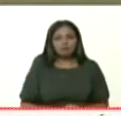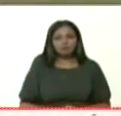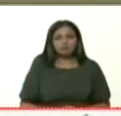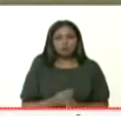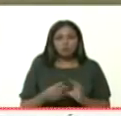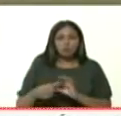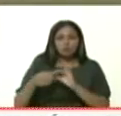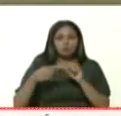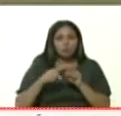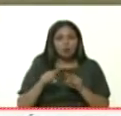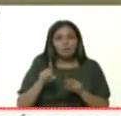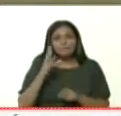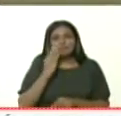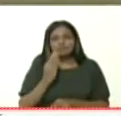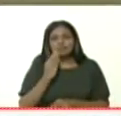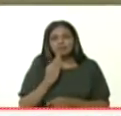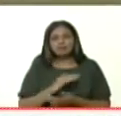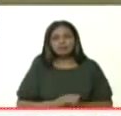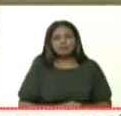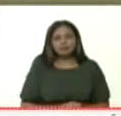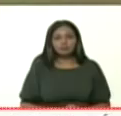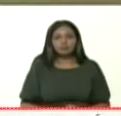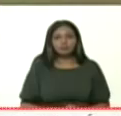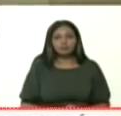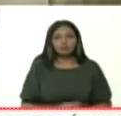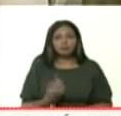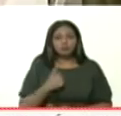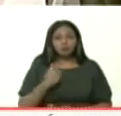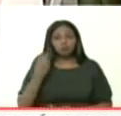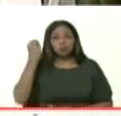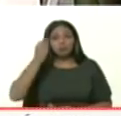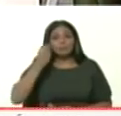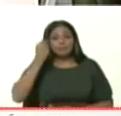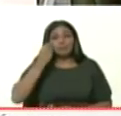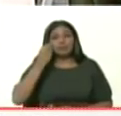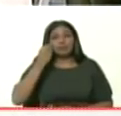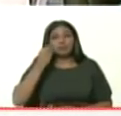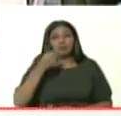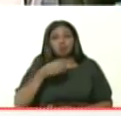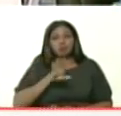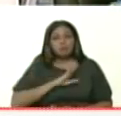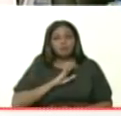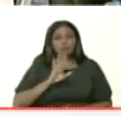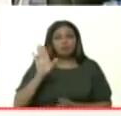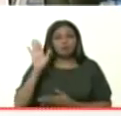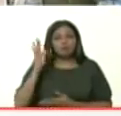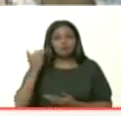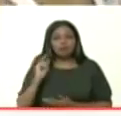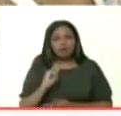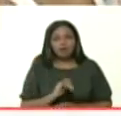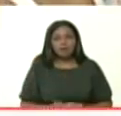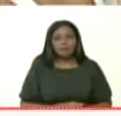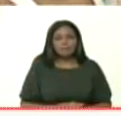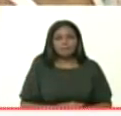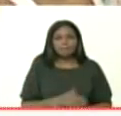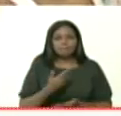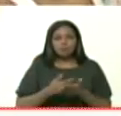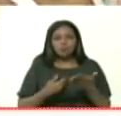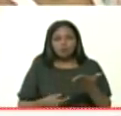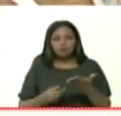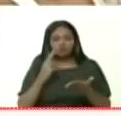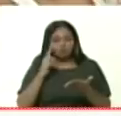uniendo experiencia. Creo que es el gran compromiso que yo les propongo. Estuve